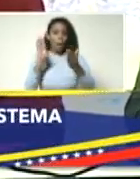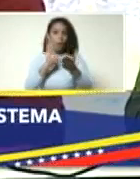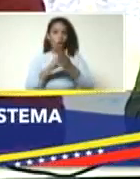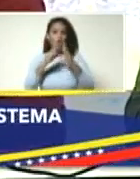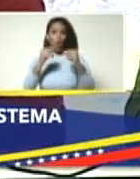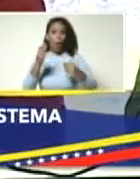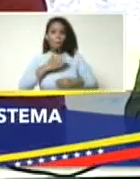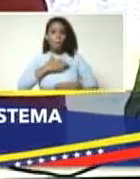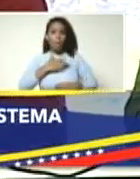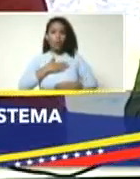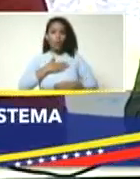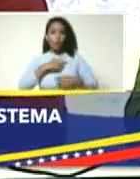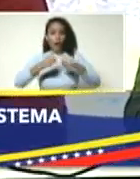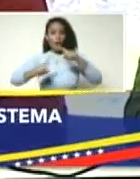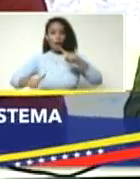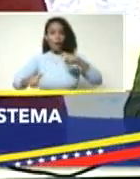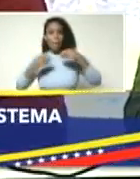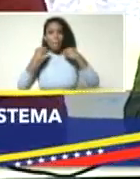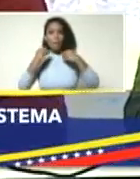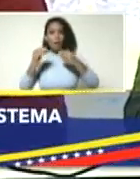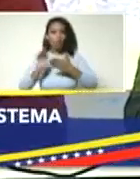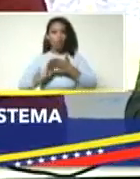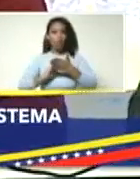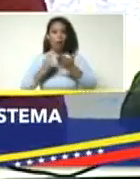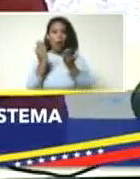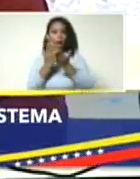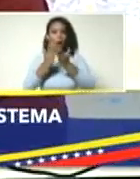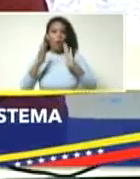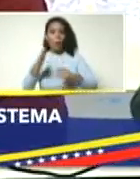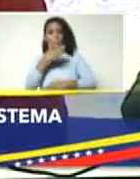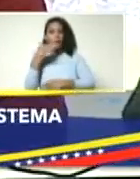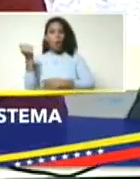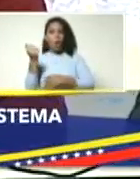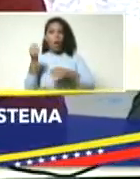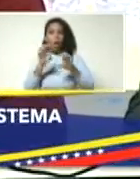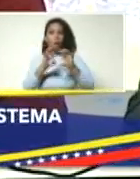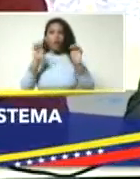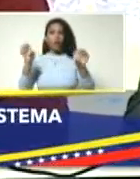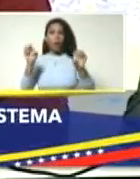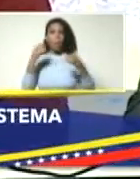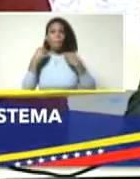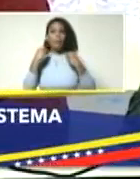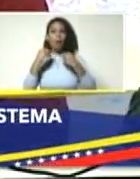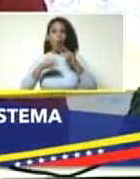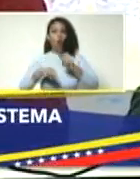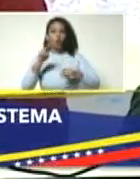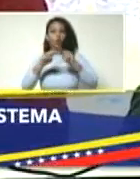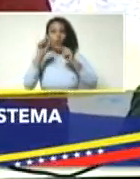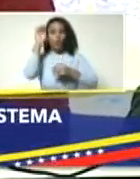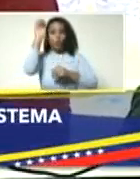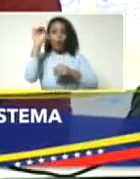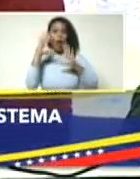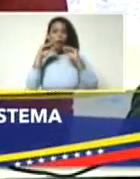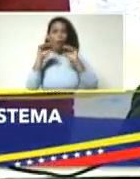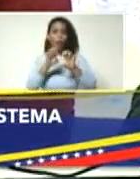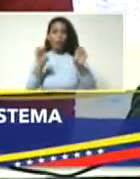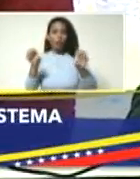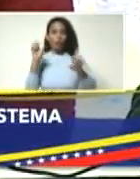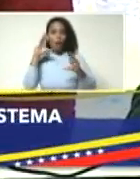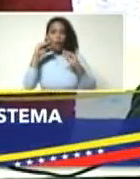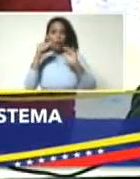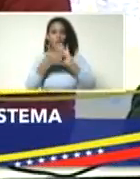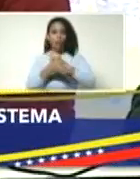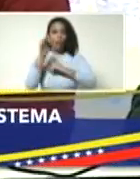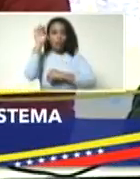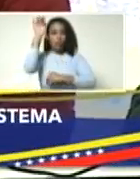el pecho, toda la energía para recuperar las escuelas, para mejorar la educación, para construir el futuro. Hablar de educación es hablar del futuro del